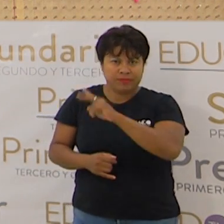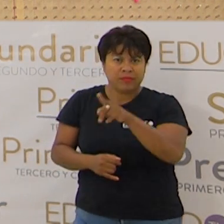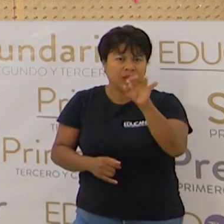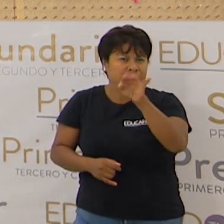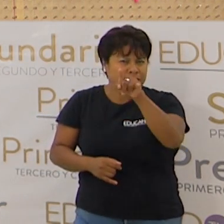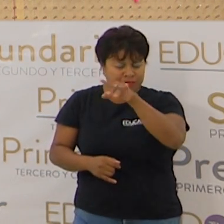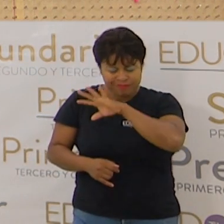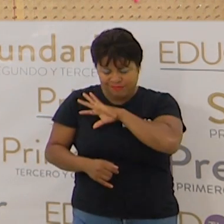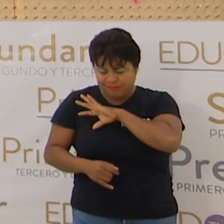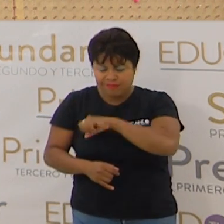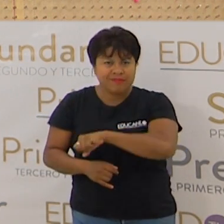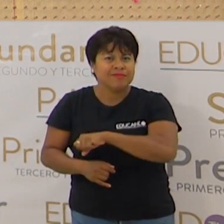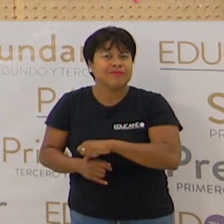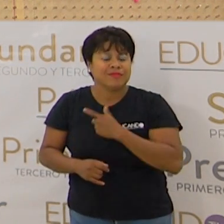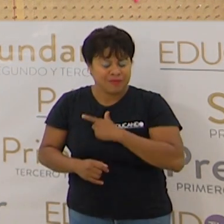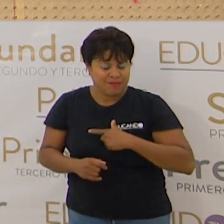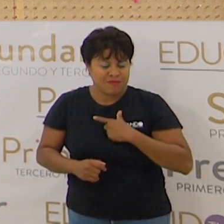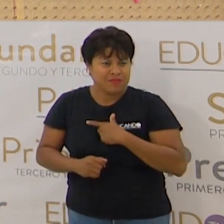te va a encantar